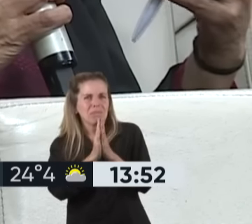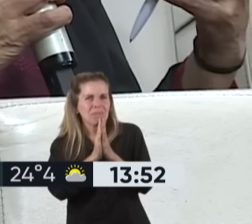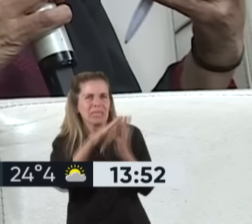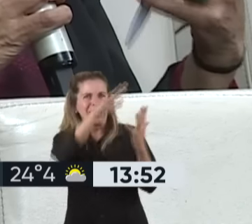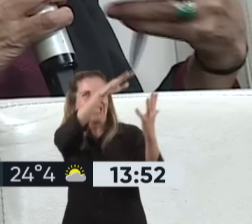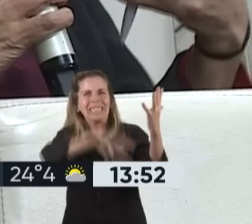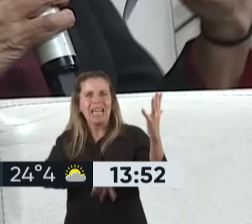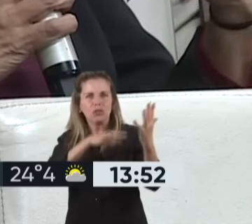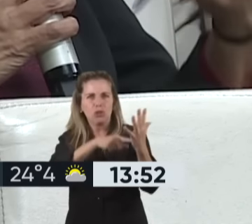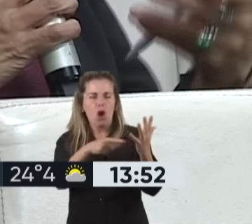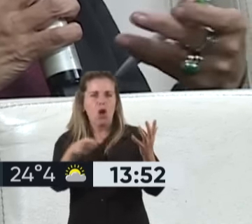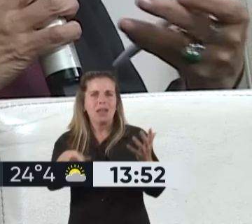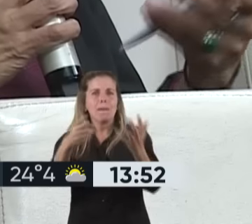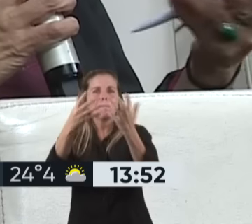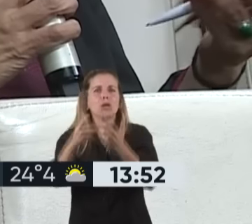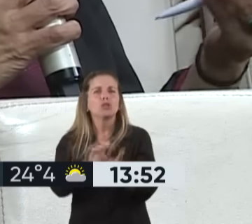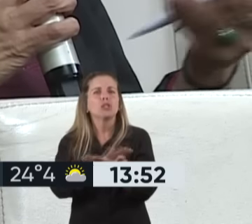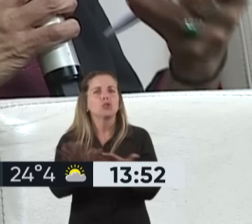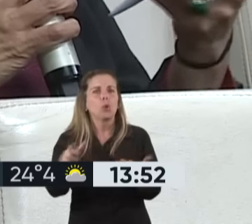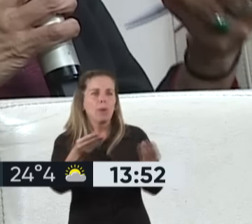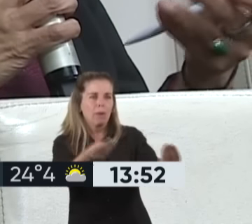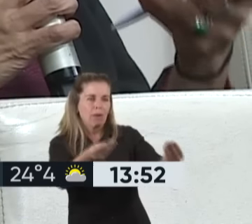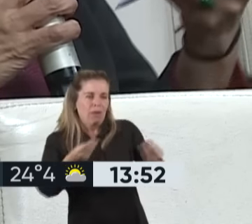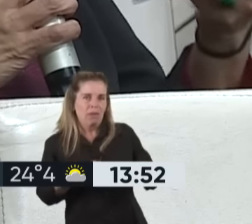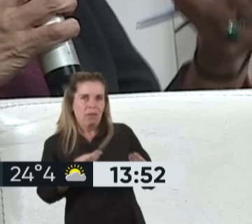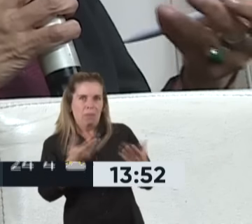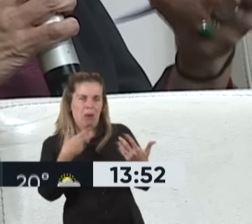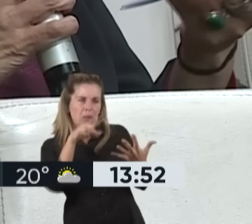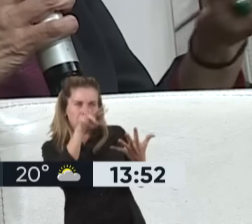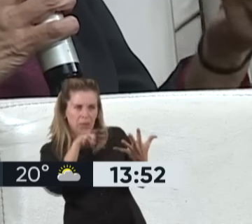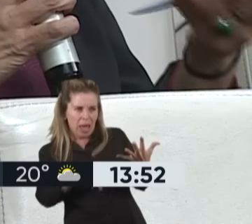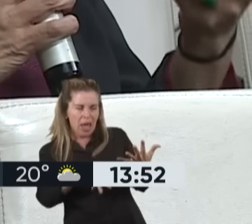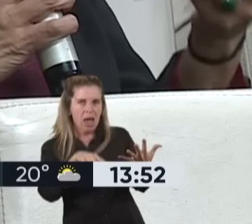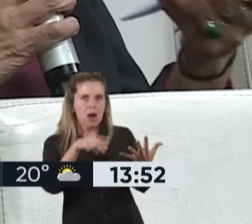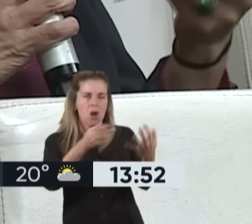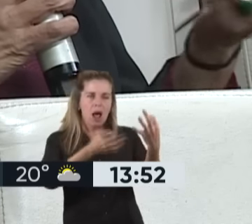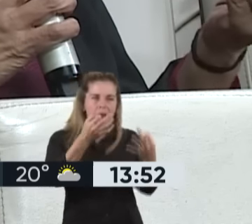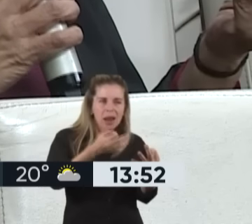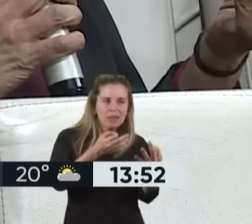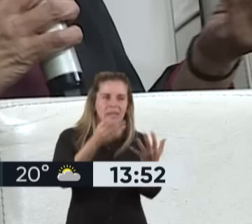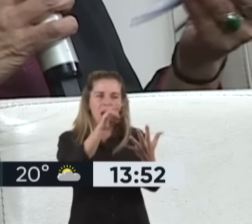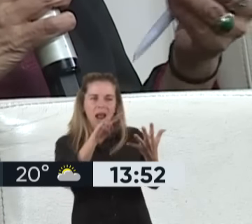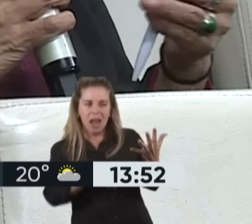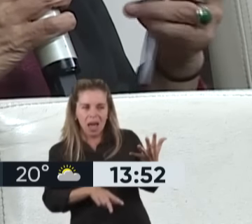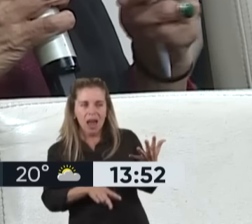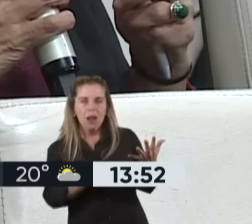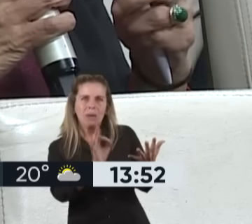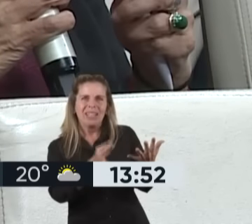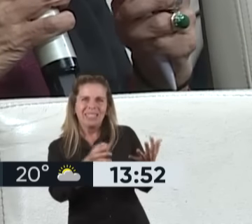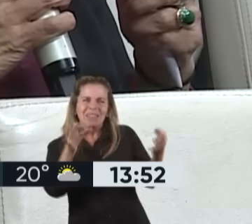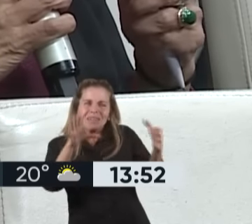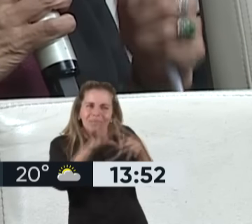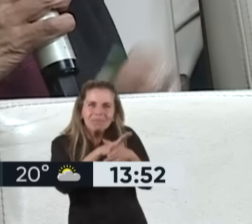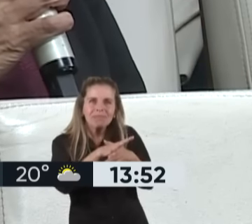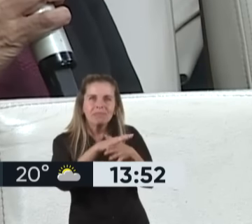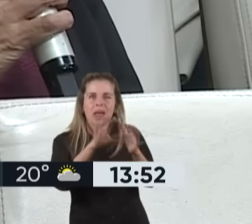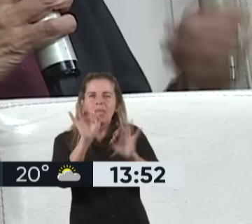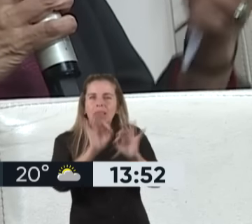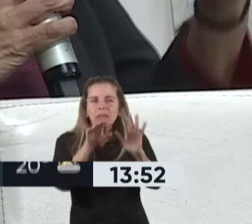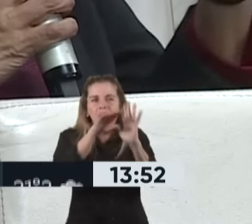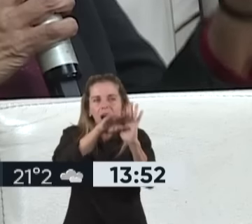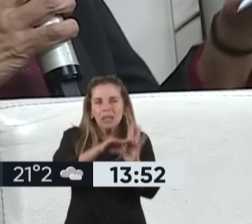del Código Penal para poder analizarlo, estudiarlo, trabajarlo y ser más precisos en